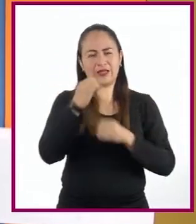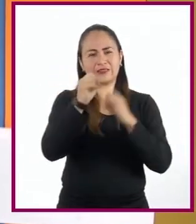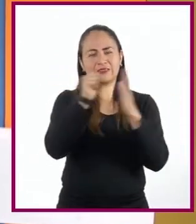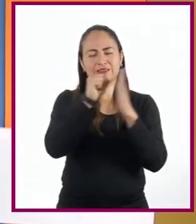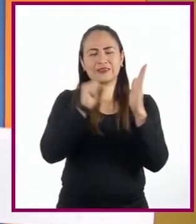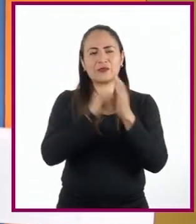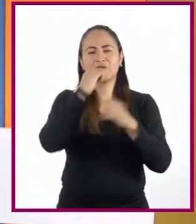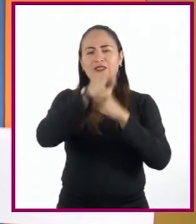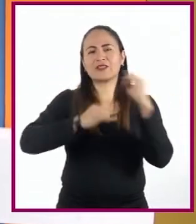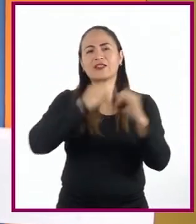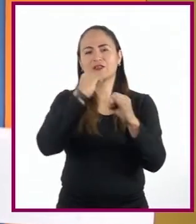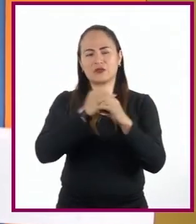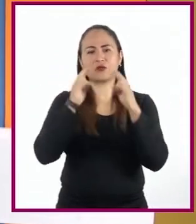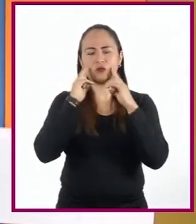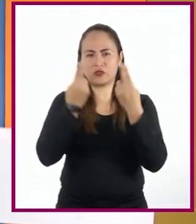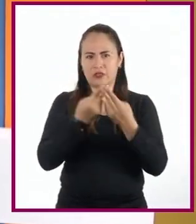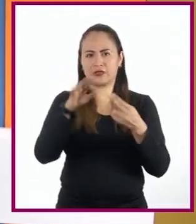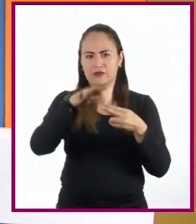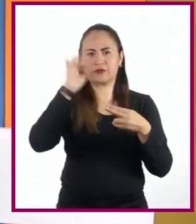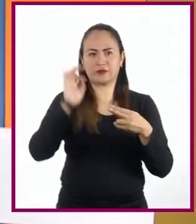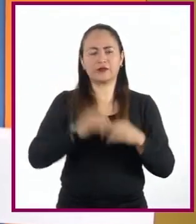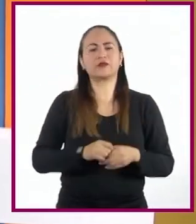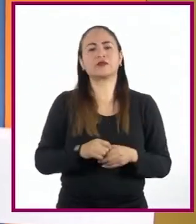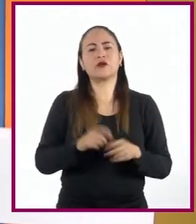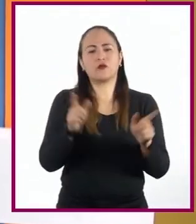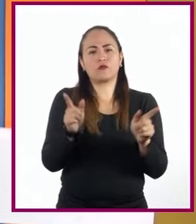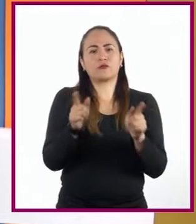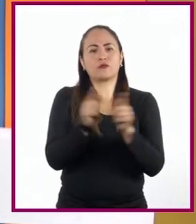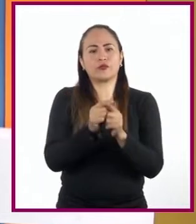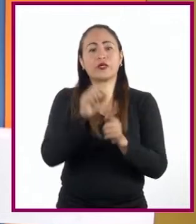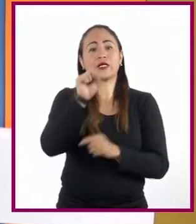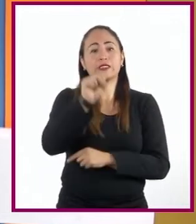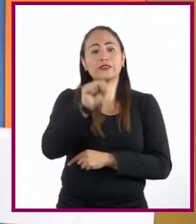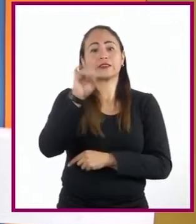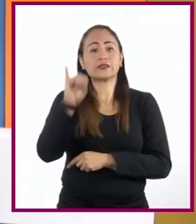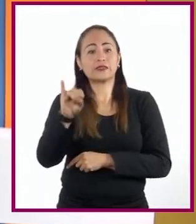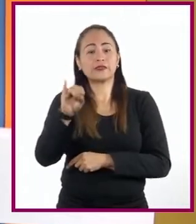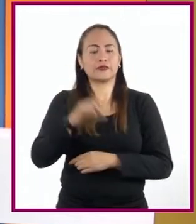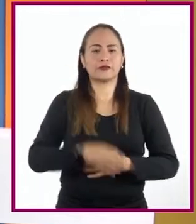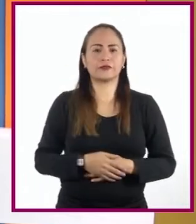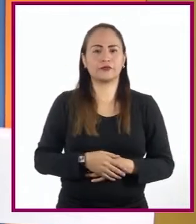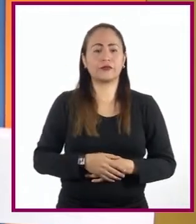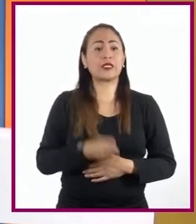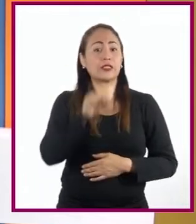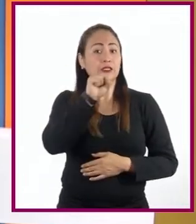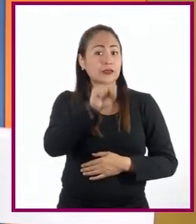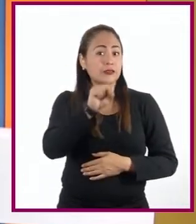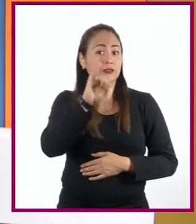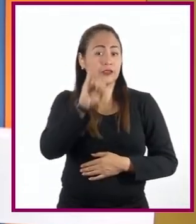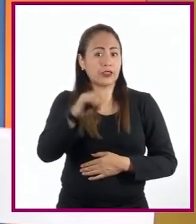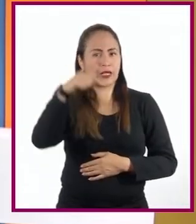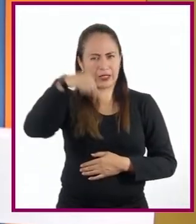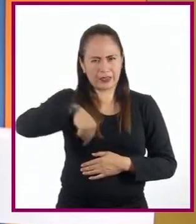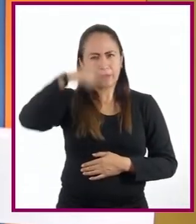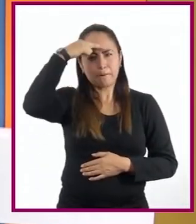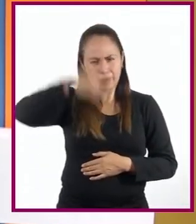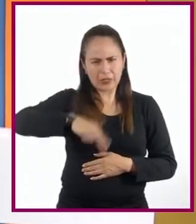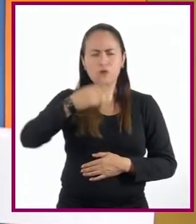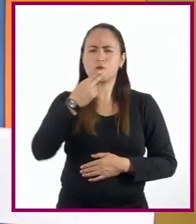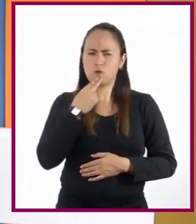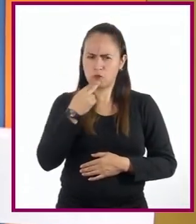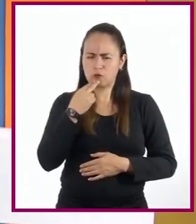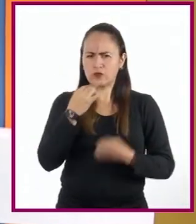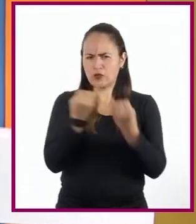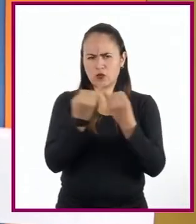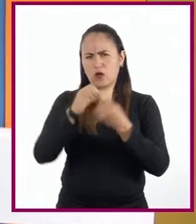Internacional de Unidades, el cual se abrevia como SI. El sistema internacional se usa en México y en muchos otros